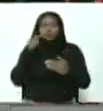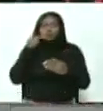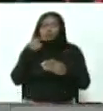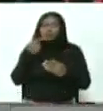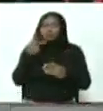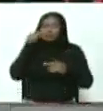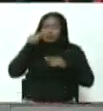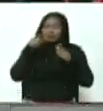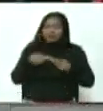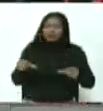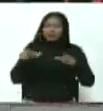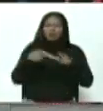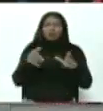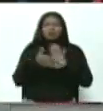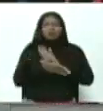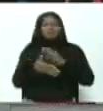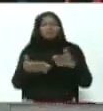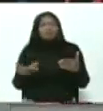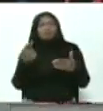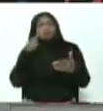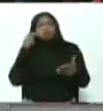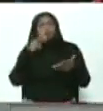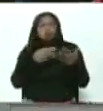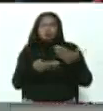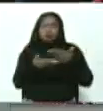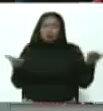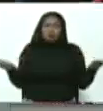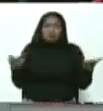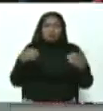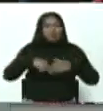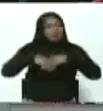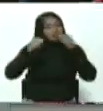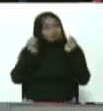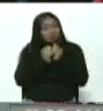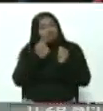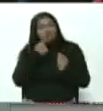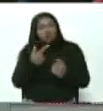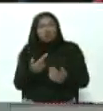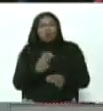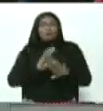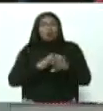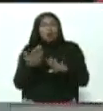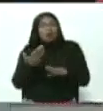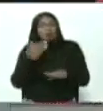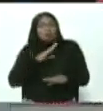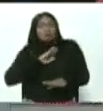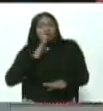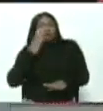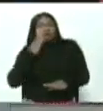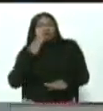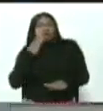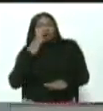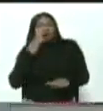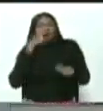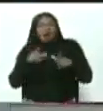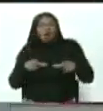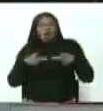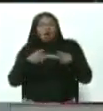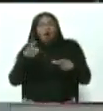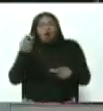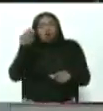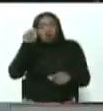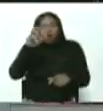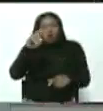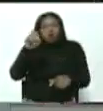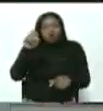decía que yo estaba a la orden de Anzuategui, porque mi mamá, ella era de los Rondón